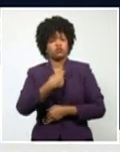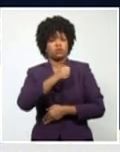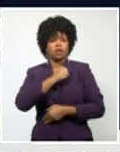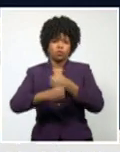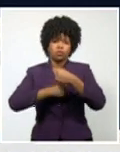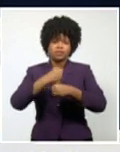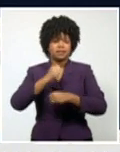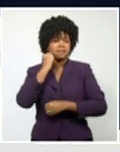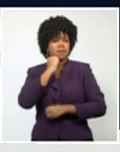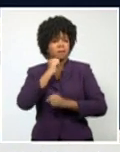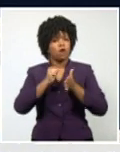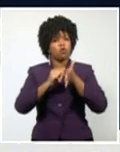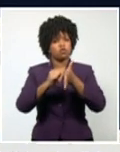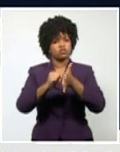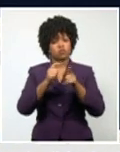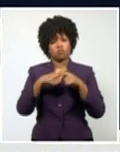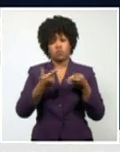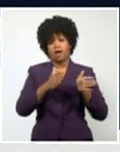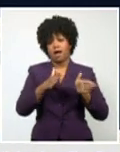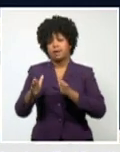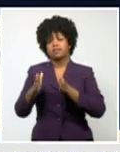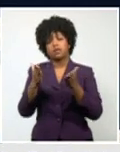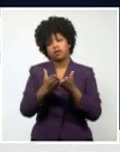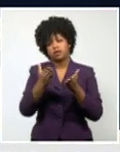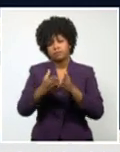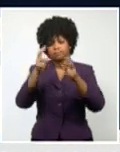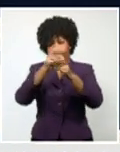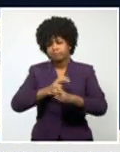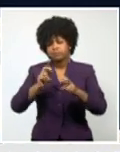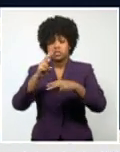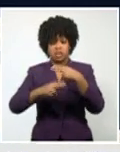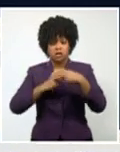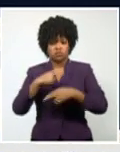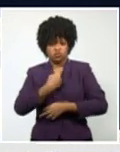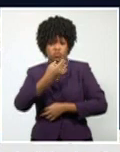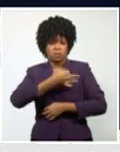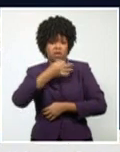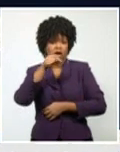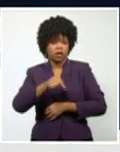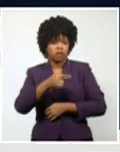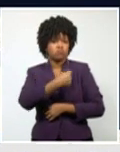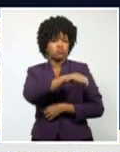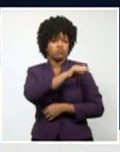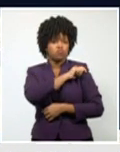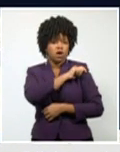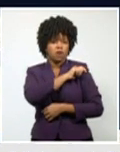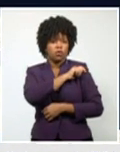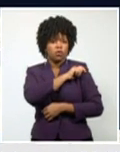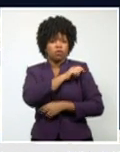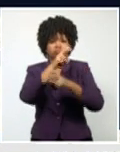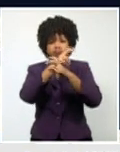porque independientemente de los estudios que se vienen realizando y que hemos hablado aquí, estudios poblacionales y demás,